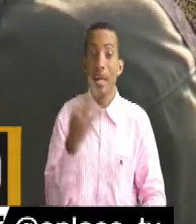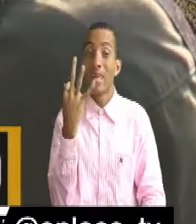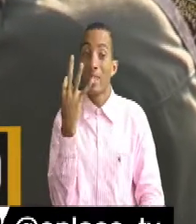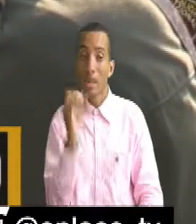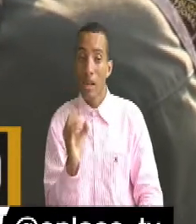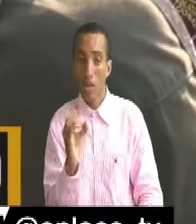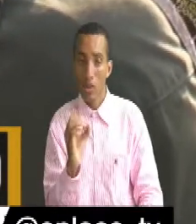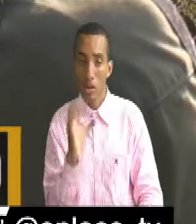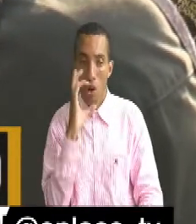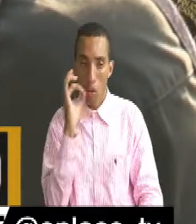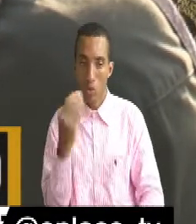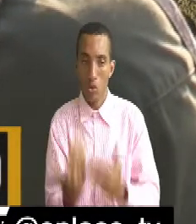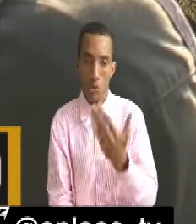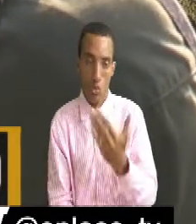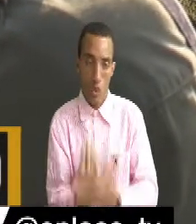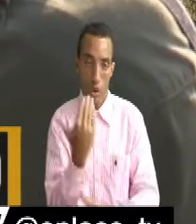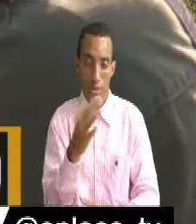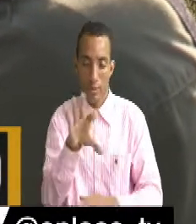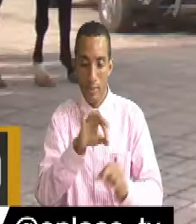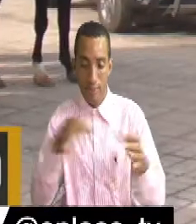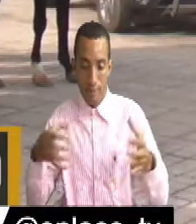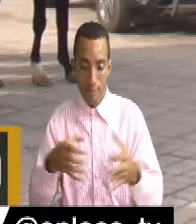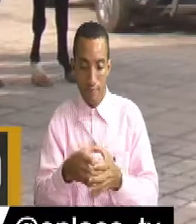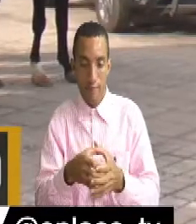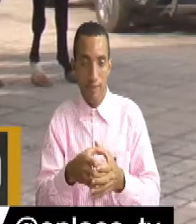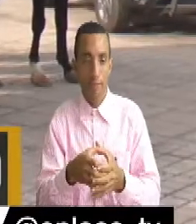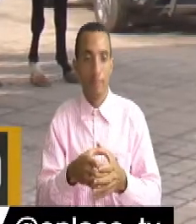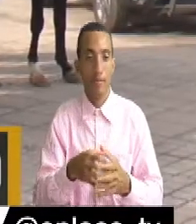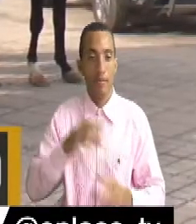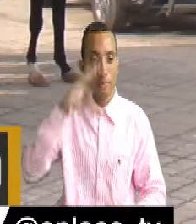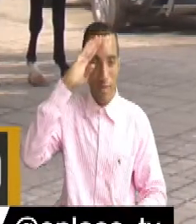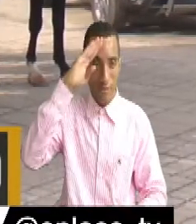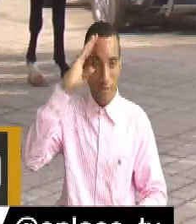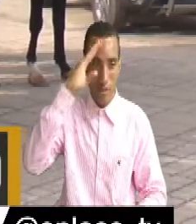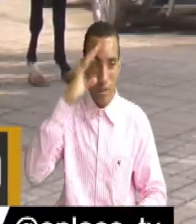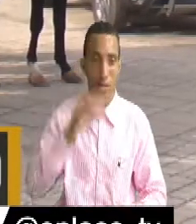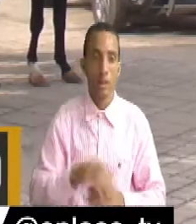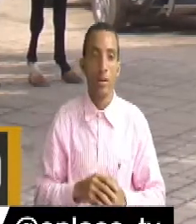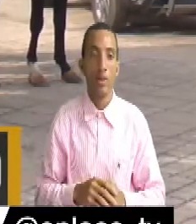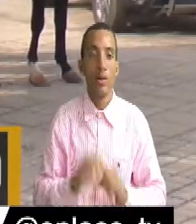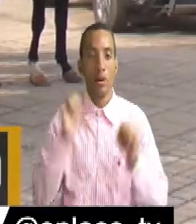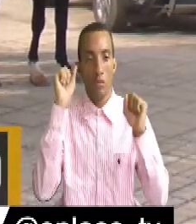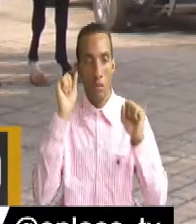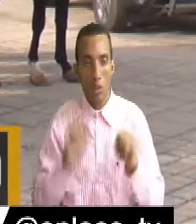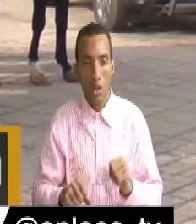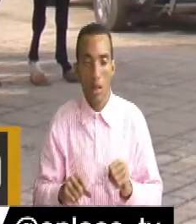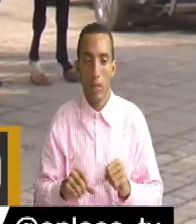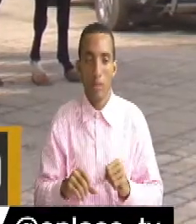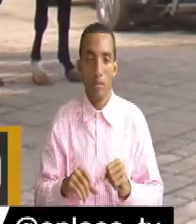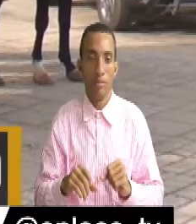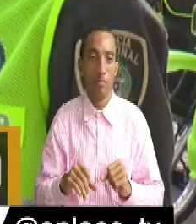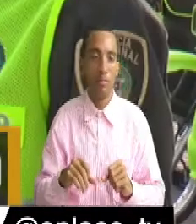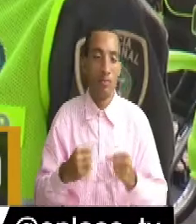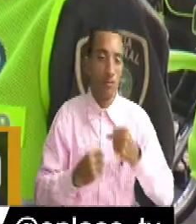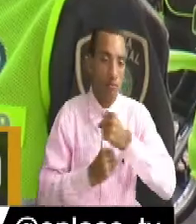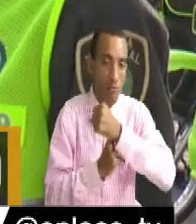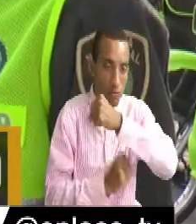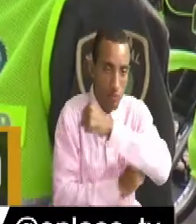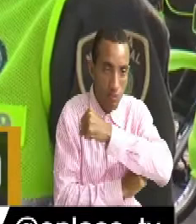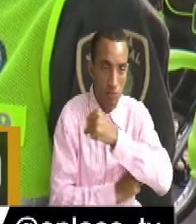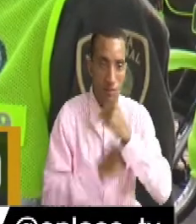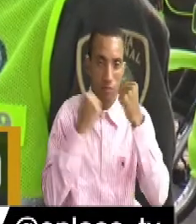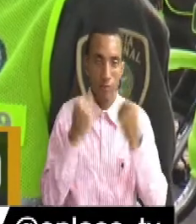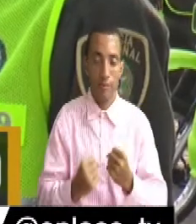hombres llegaron como refuerzo a la policía del Magdalena Medio, no se descarta aumentar el pie de fuerza para fortalecer la institucionalidad y de